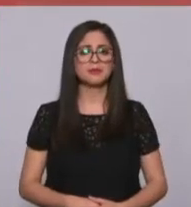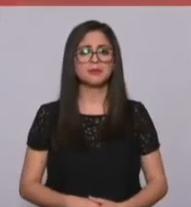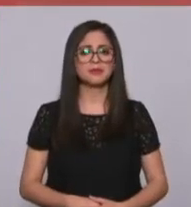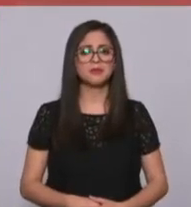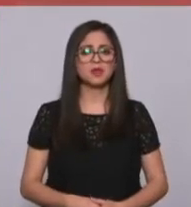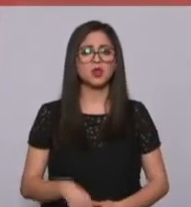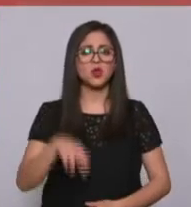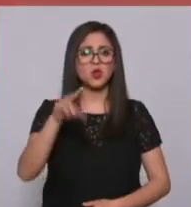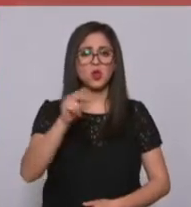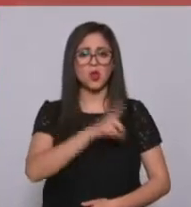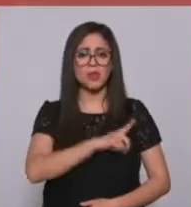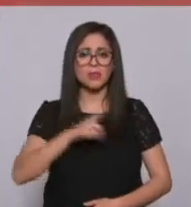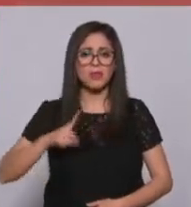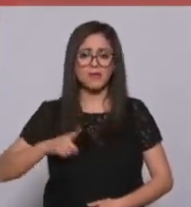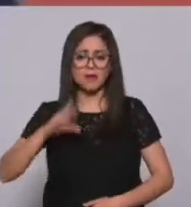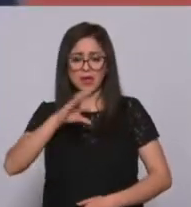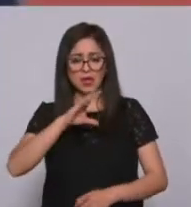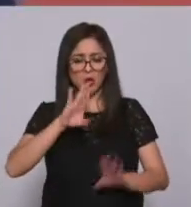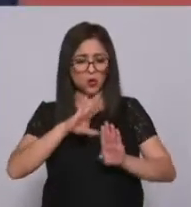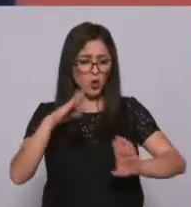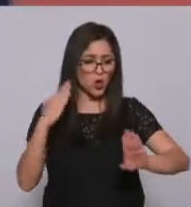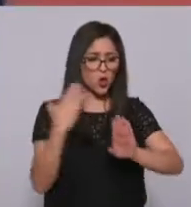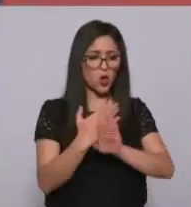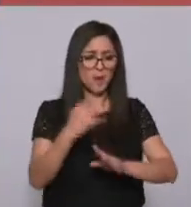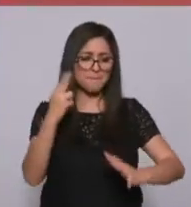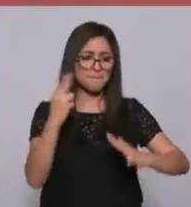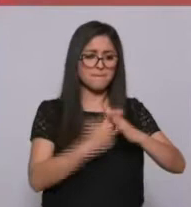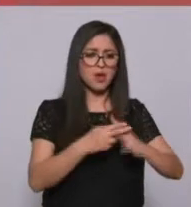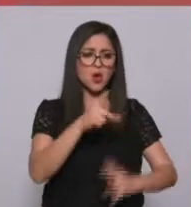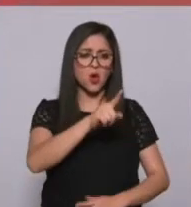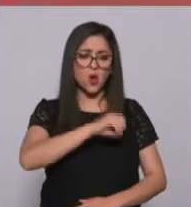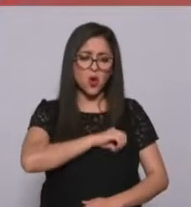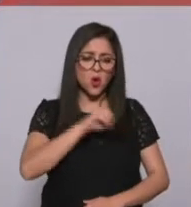no a crímenes de odio contra mujeres.